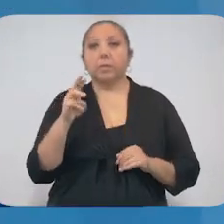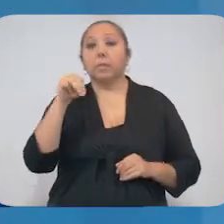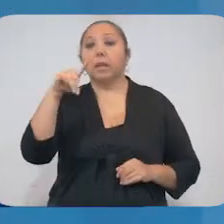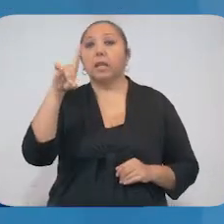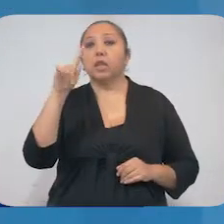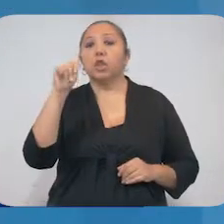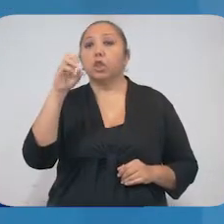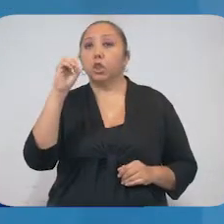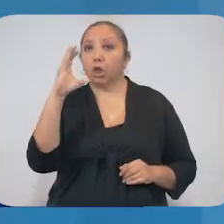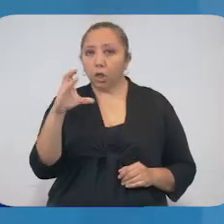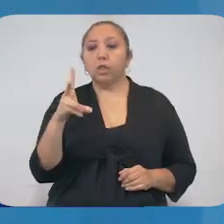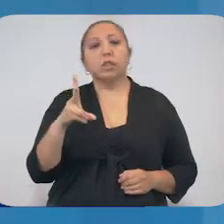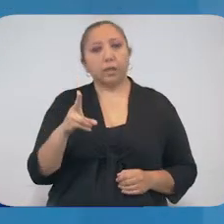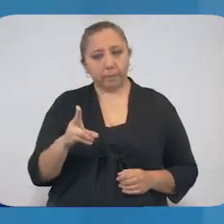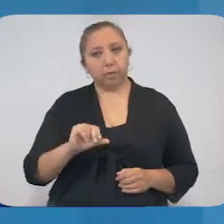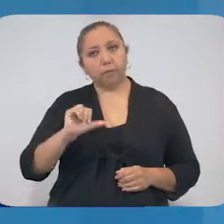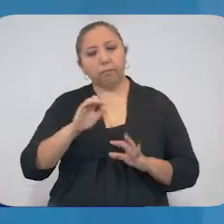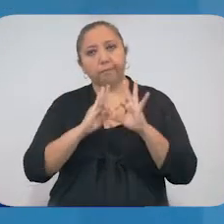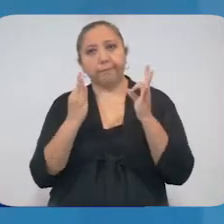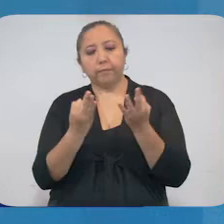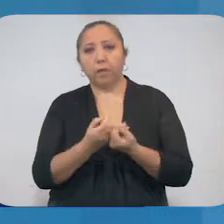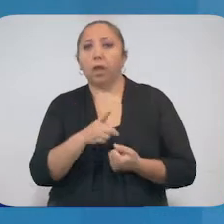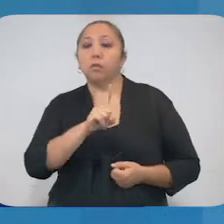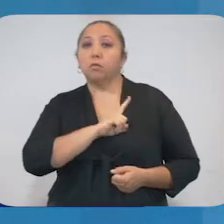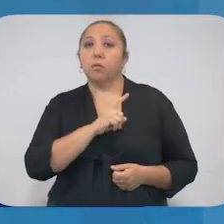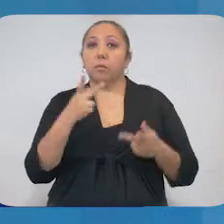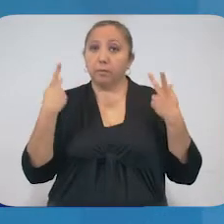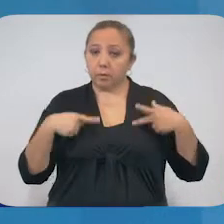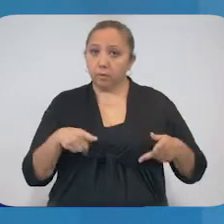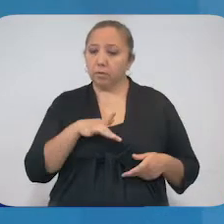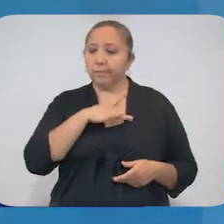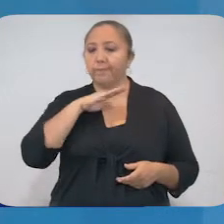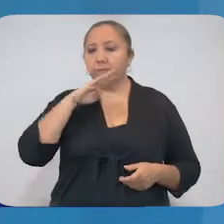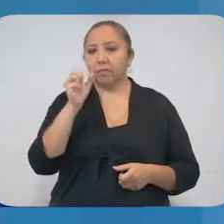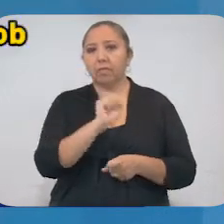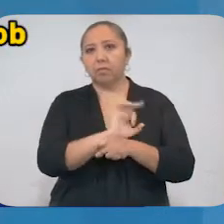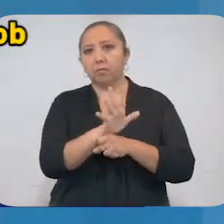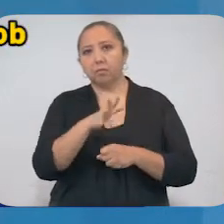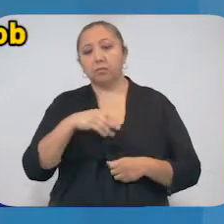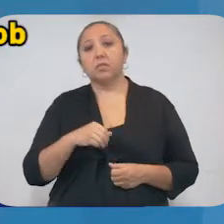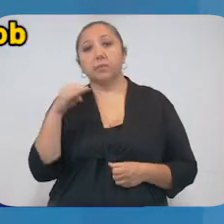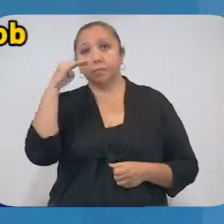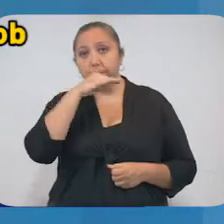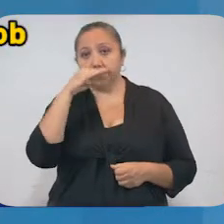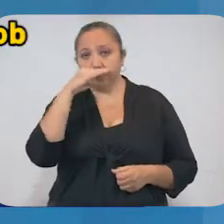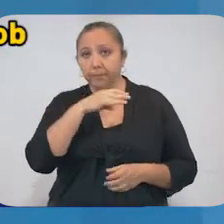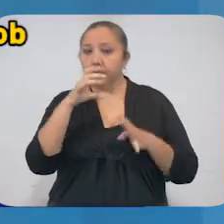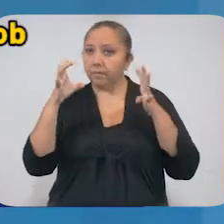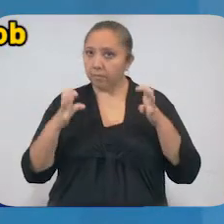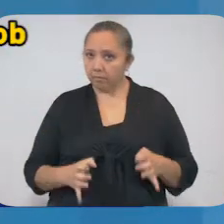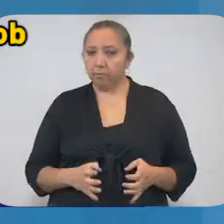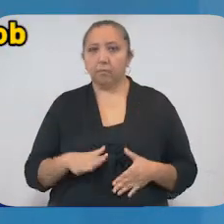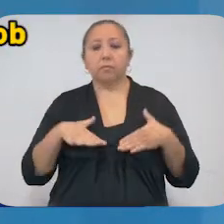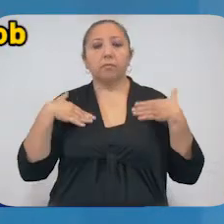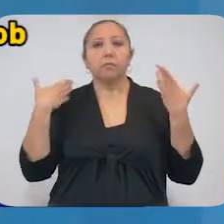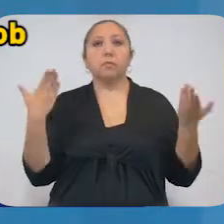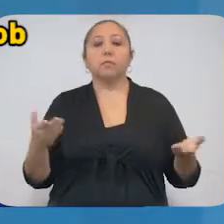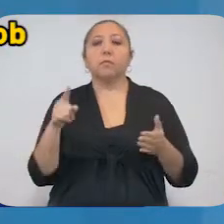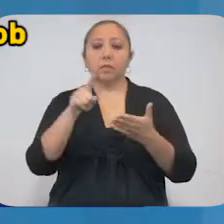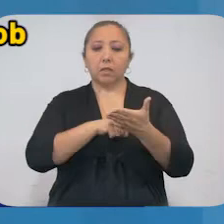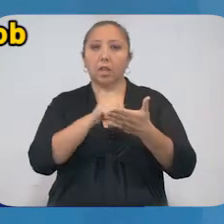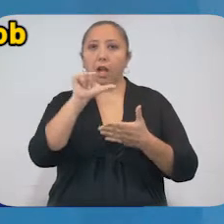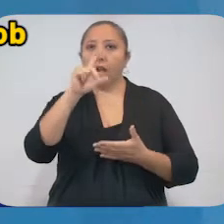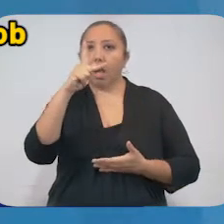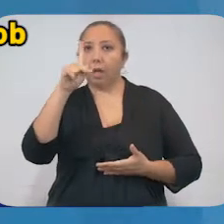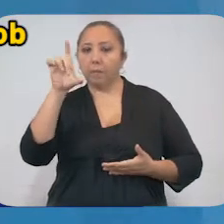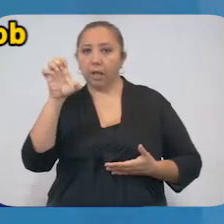Meditoc está diseñada para uso único y exclusivo de quienes presentan síntomas de coronavirus. Es gratis y se encuentra disponible para su descarga en